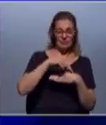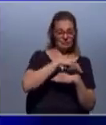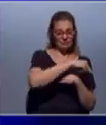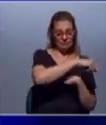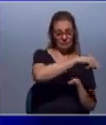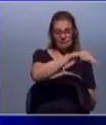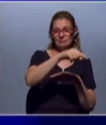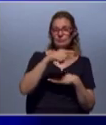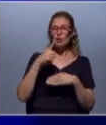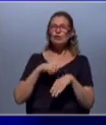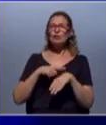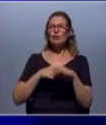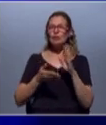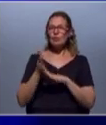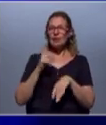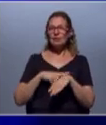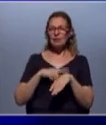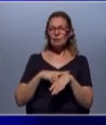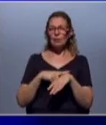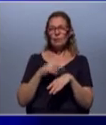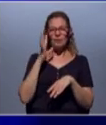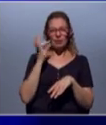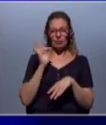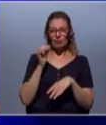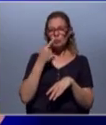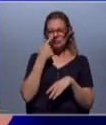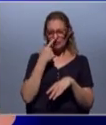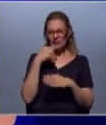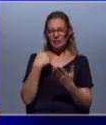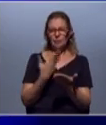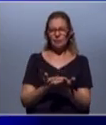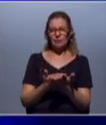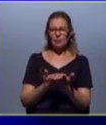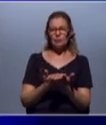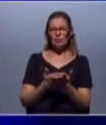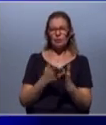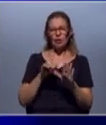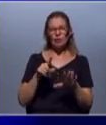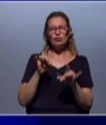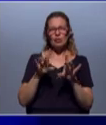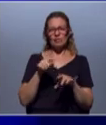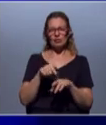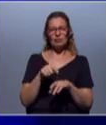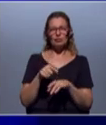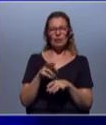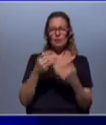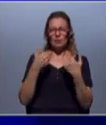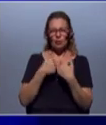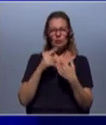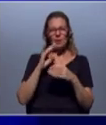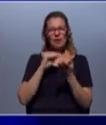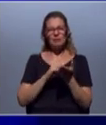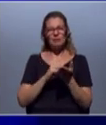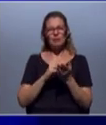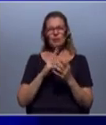eduardo se nos va el tiempo anda el perdón a mi no no pero es muy interesante el planteo pero no me quiero quedar solo con eso una pregunta más con respecto a ese tema